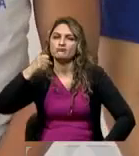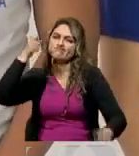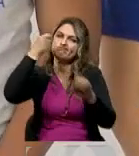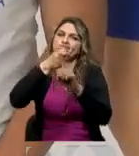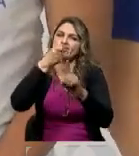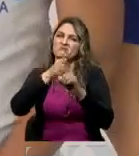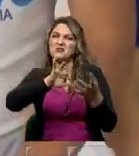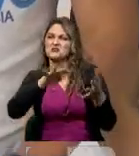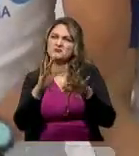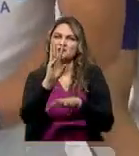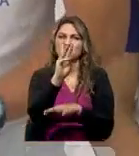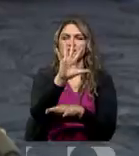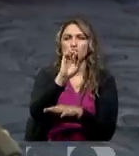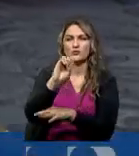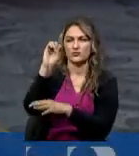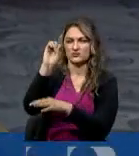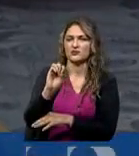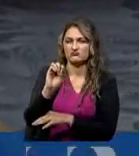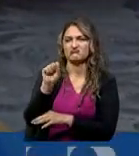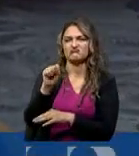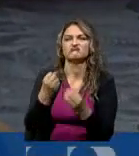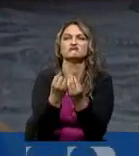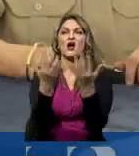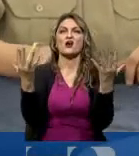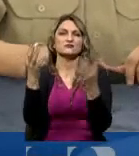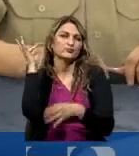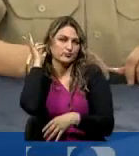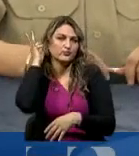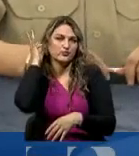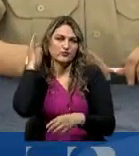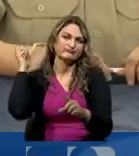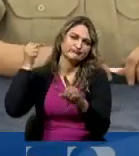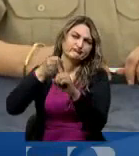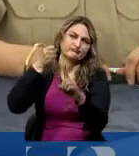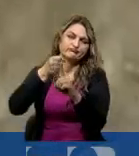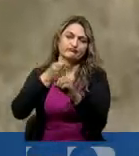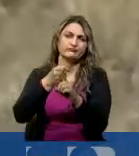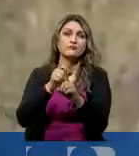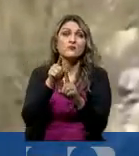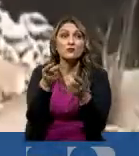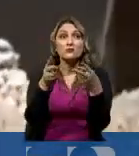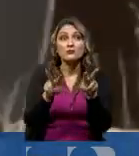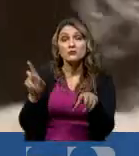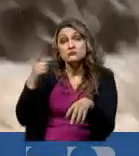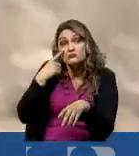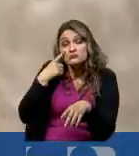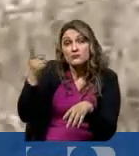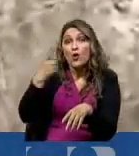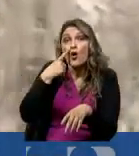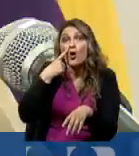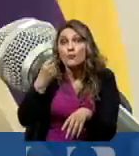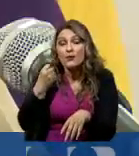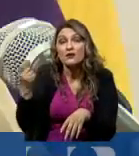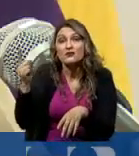sensibilización durante la rueda de prensa la policía también informó sobre la detención a un hombre que se dedicaba al tráfico de migrantes